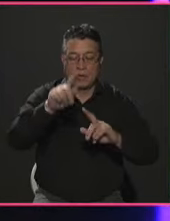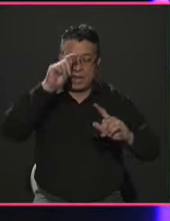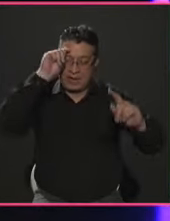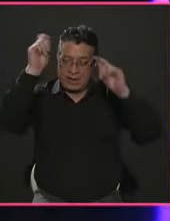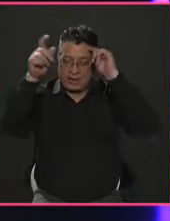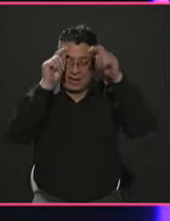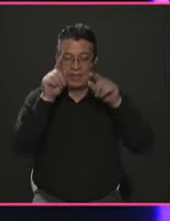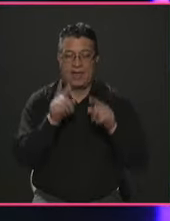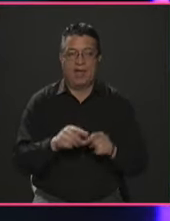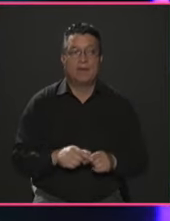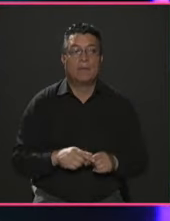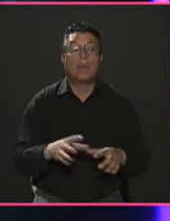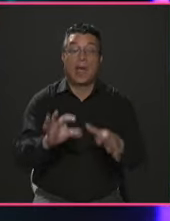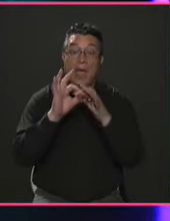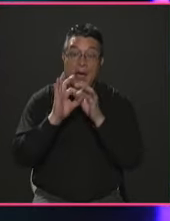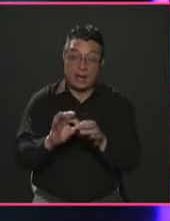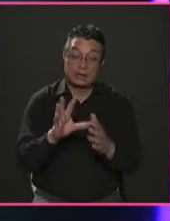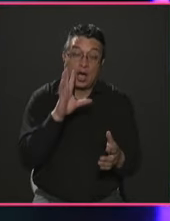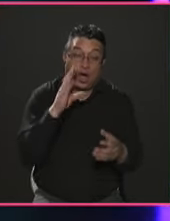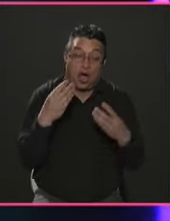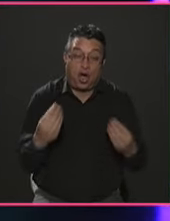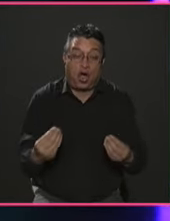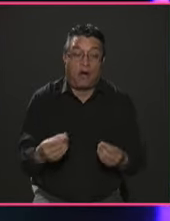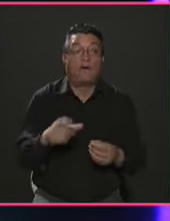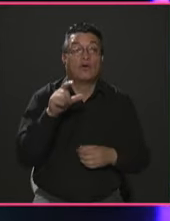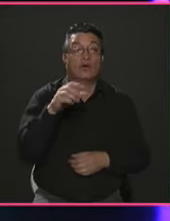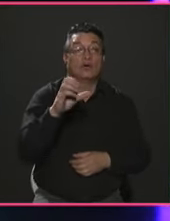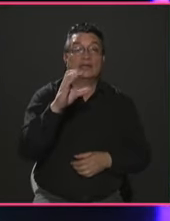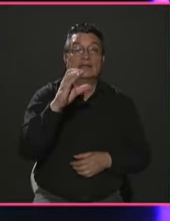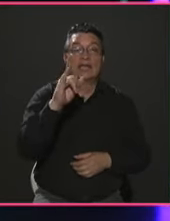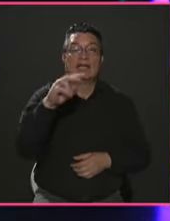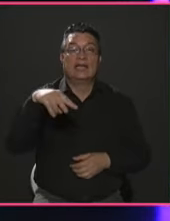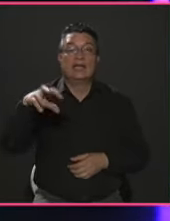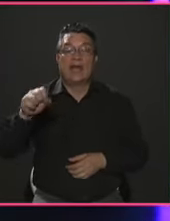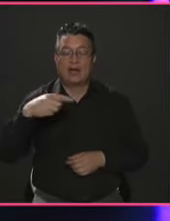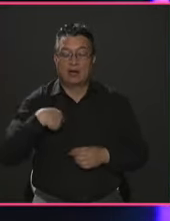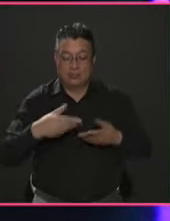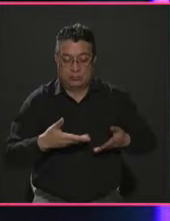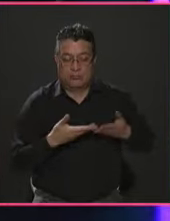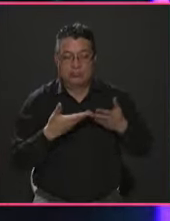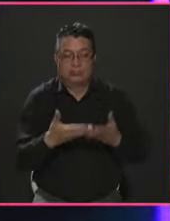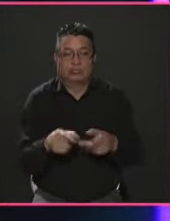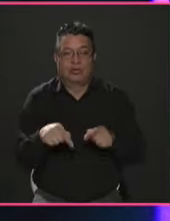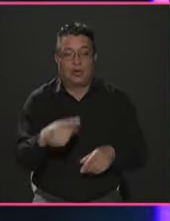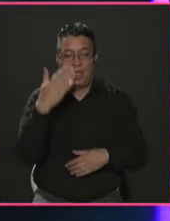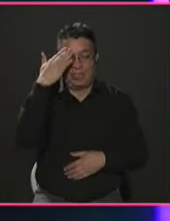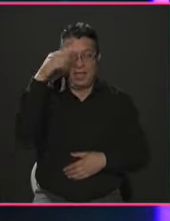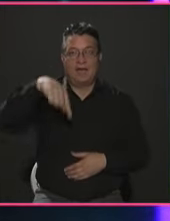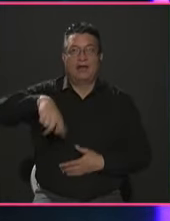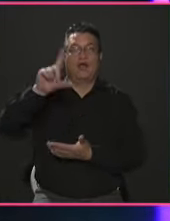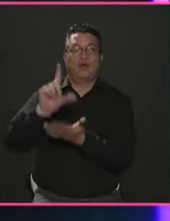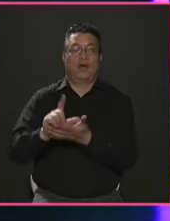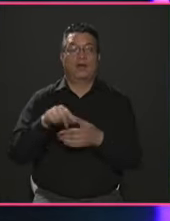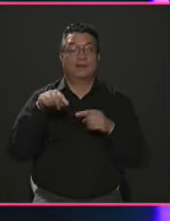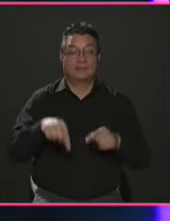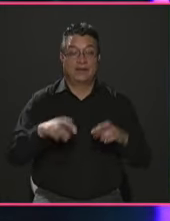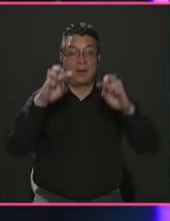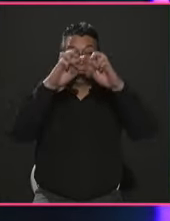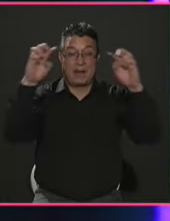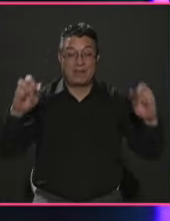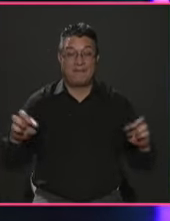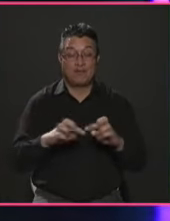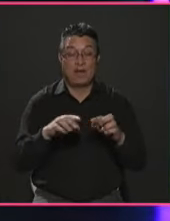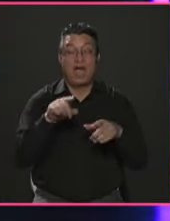iniciativa y gracias por supuesto al seina por acoger el día de hoy la plataforma congreso futuro